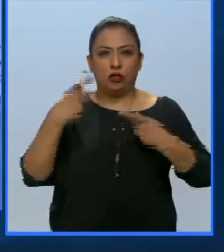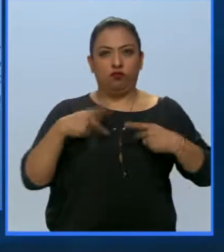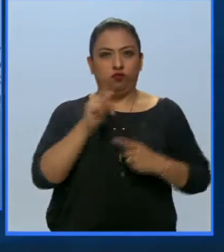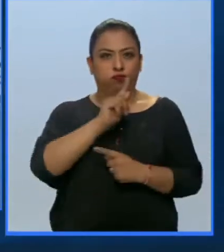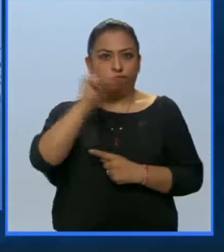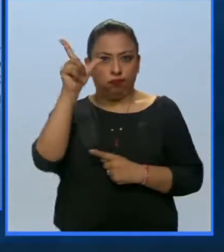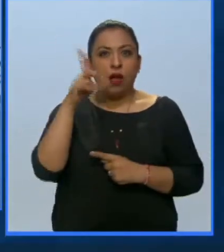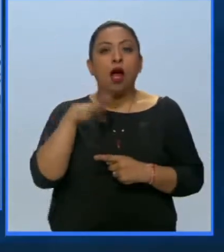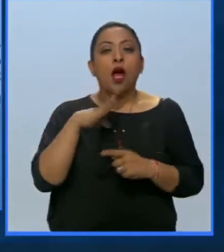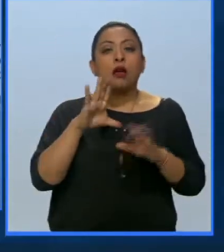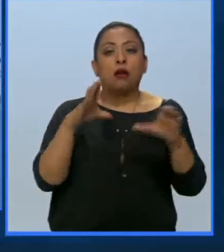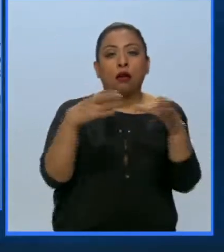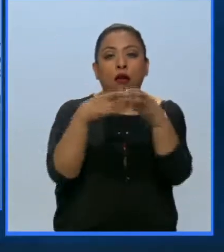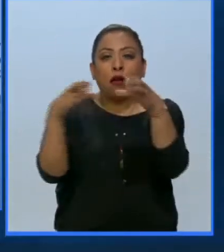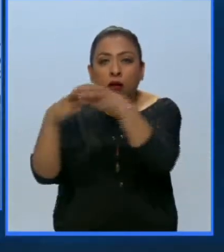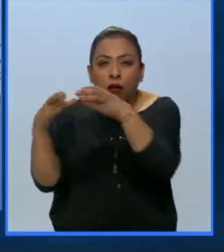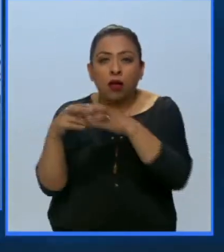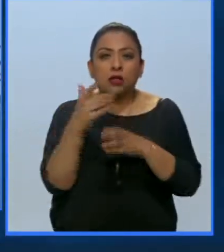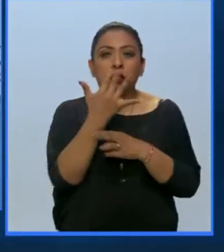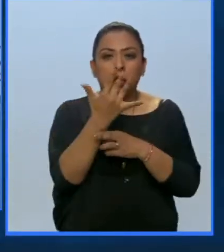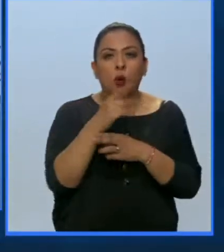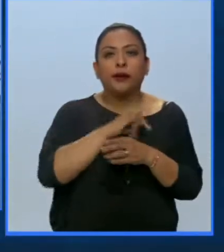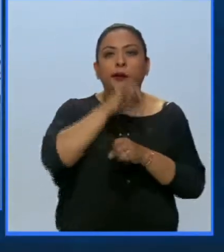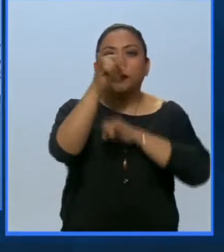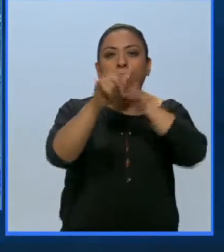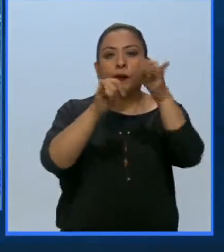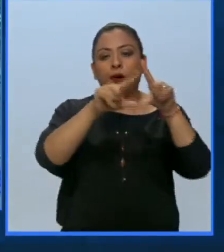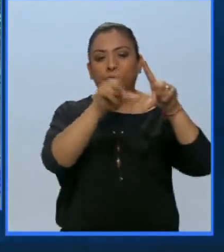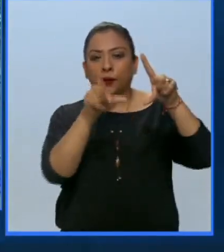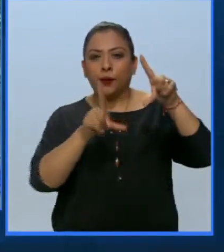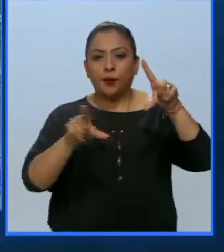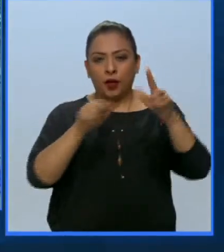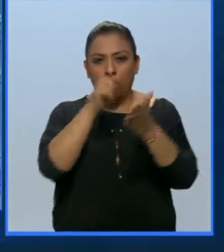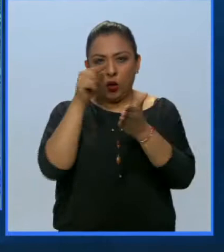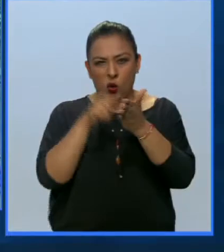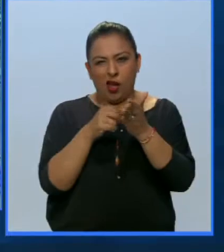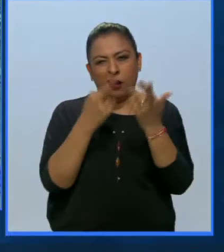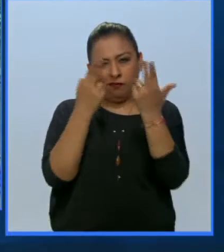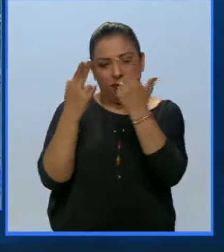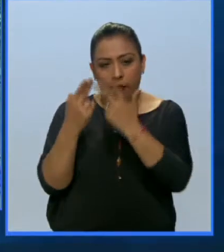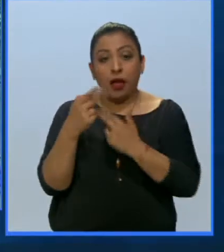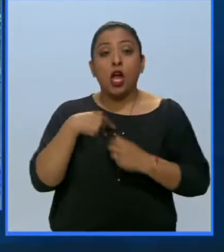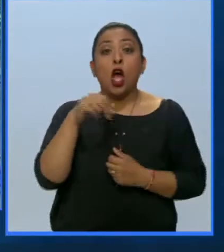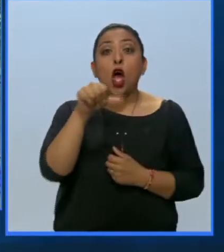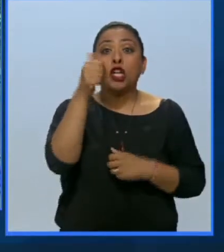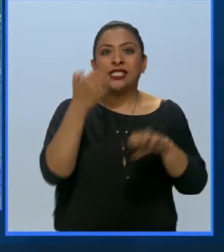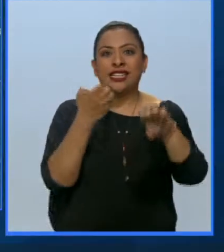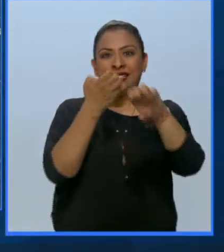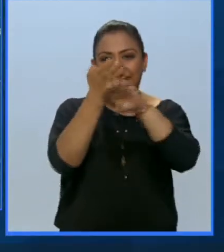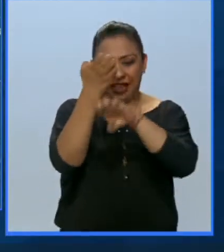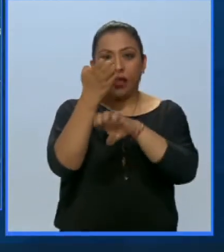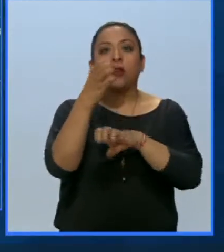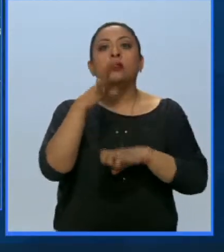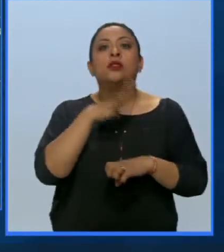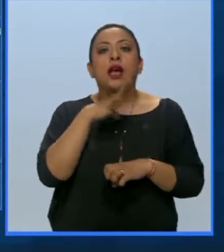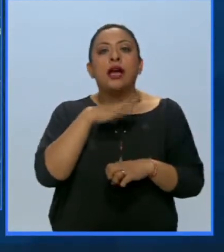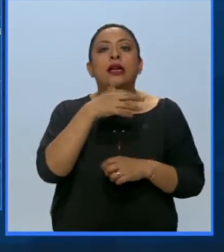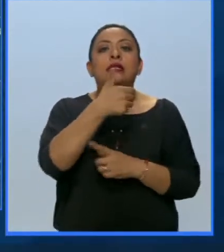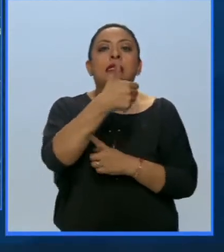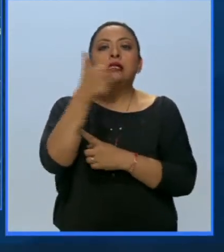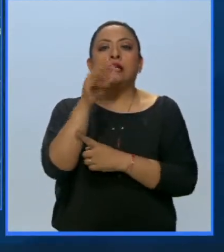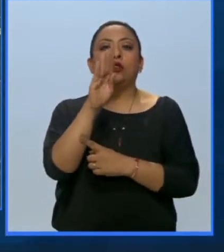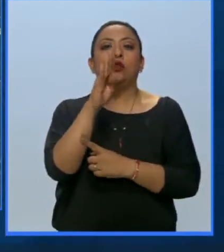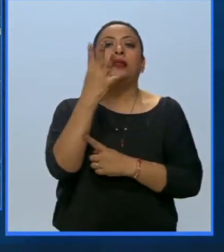través de 50 brigadas desplazadas a las zonas afectadas. De los 11 estados de la República afectados,